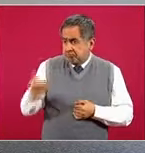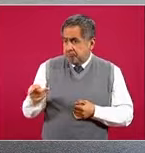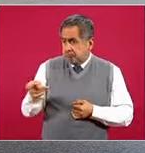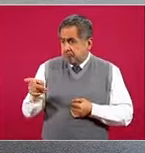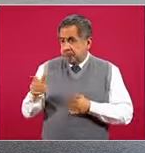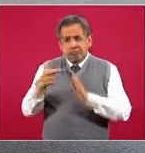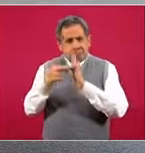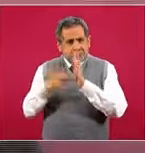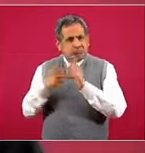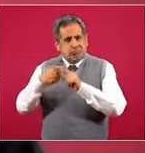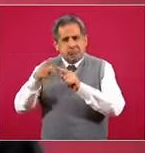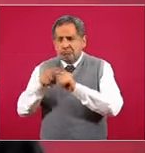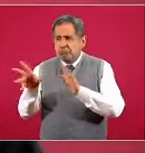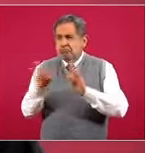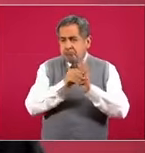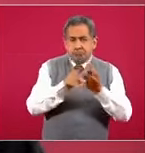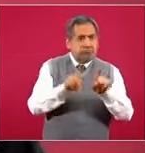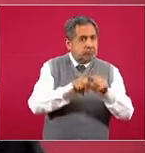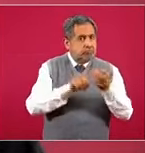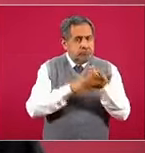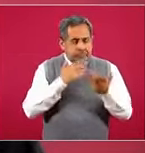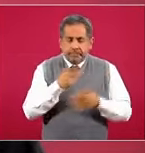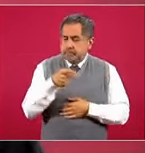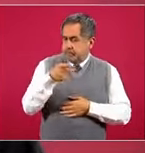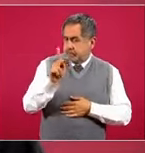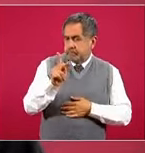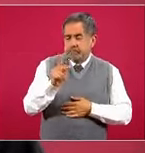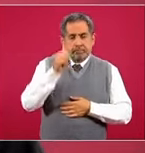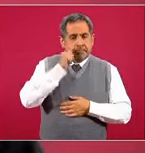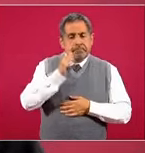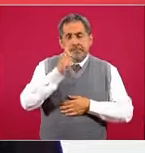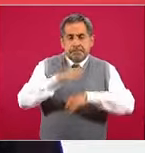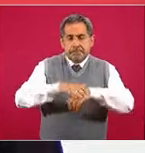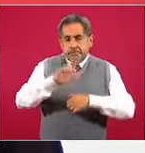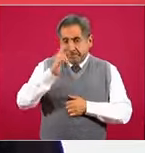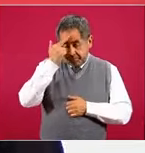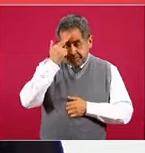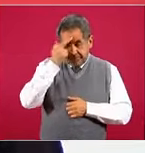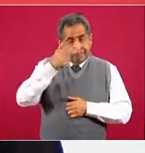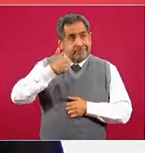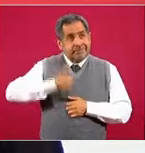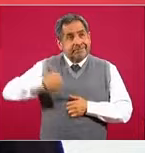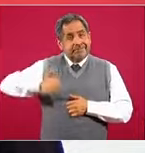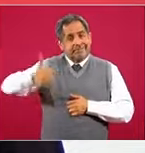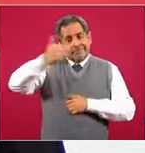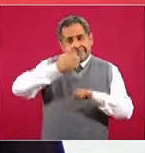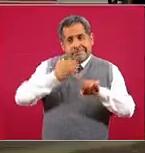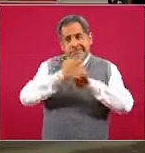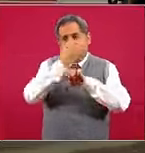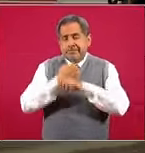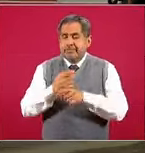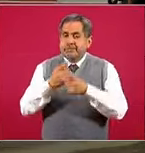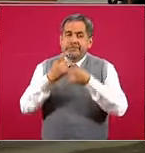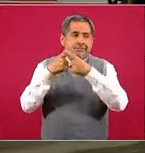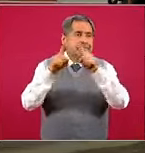entidades federativas, pero siempre en el contexto de que recordemos que cada entidad federativa puede